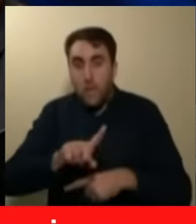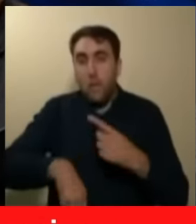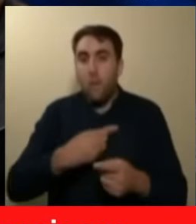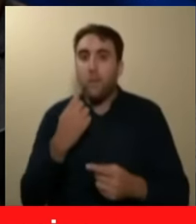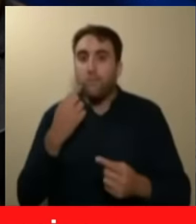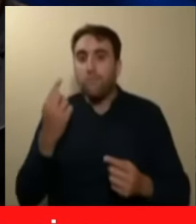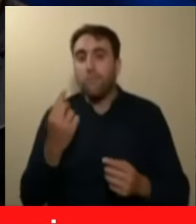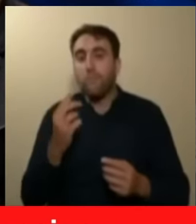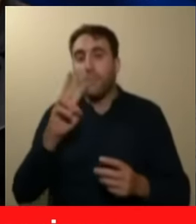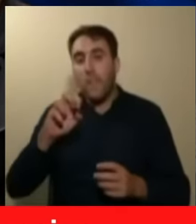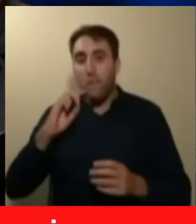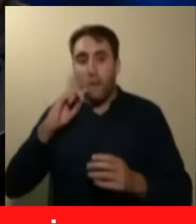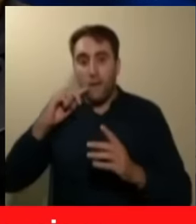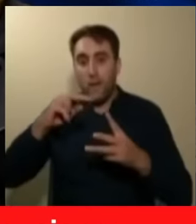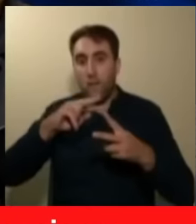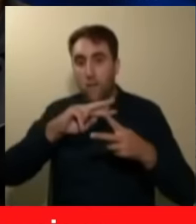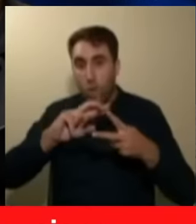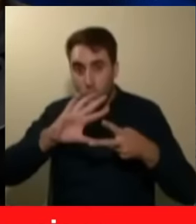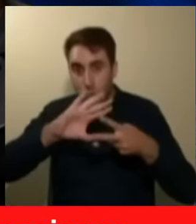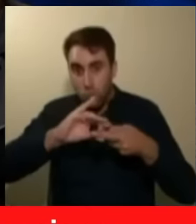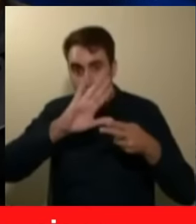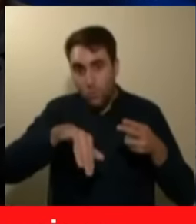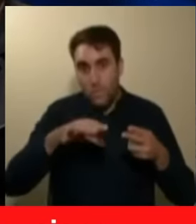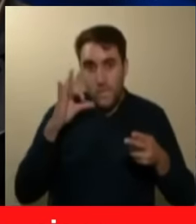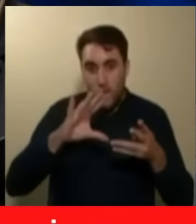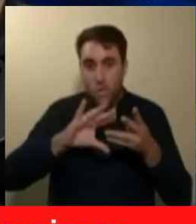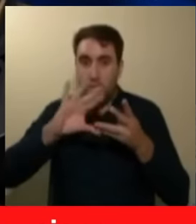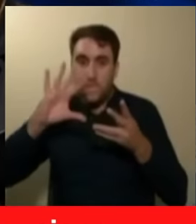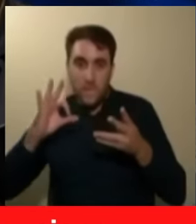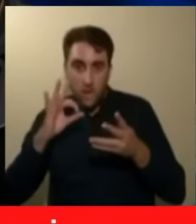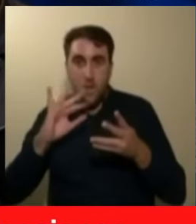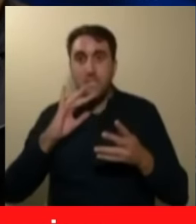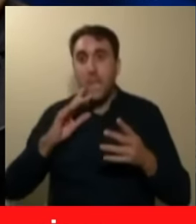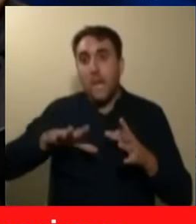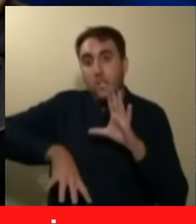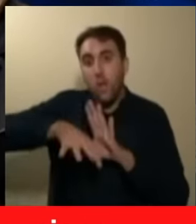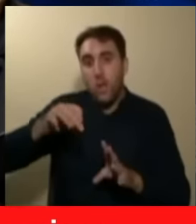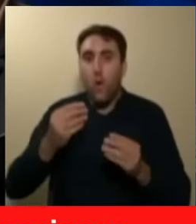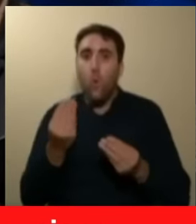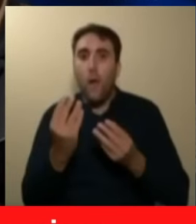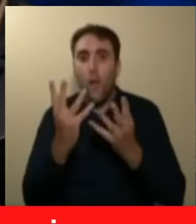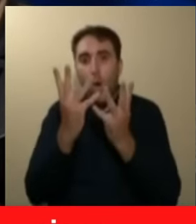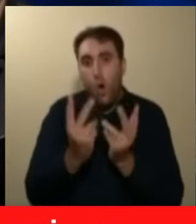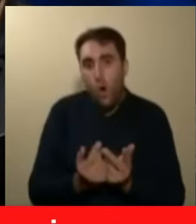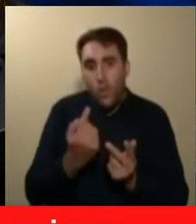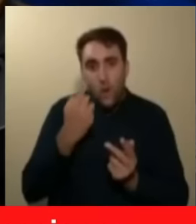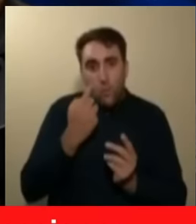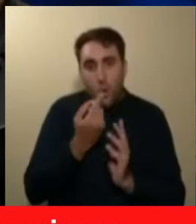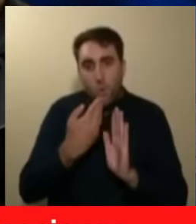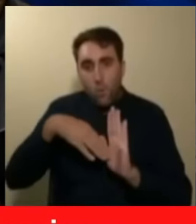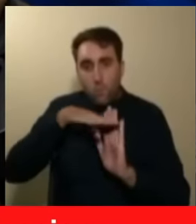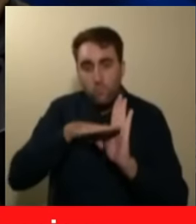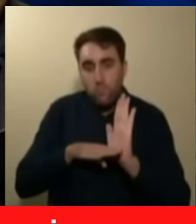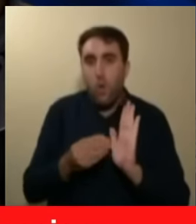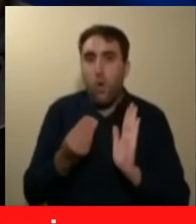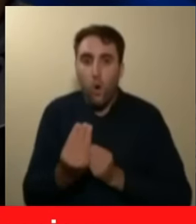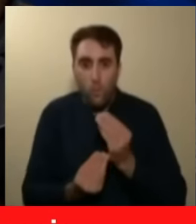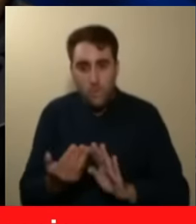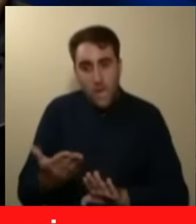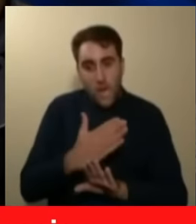Cada senador propuso dos temas y se sortió el orden en que expondrán los mismos y quienes comenzarán las